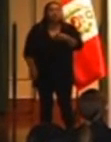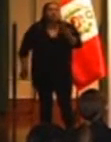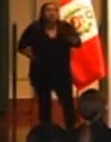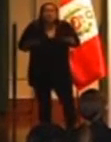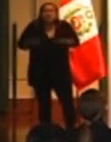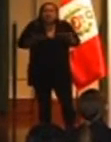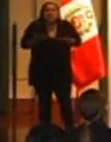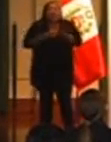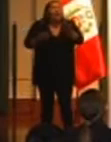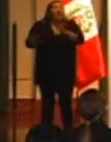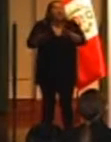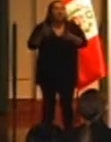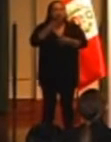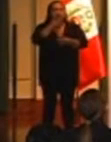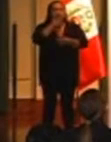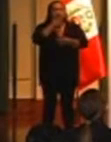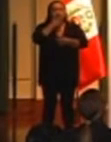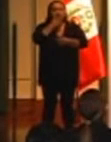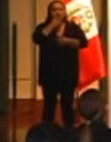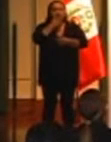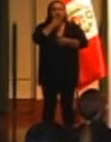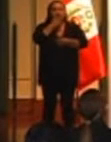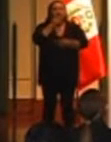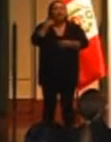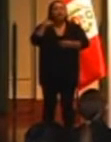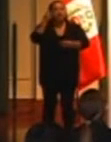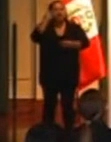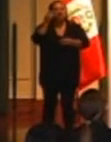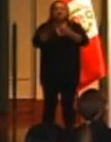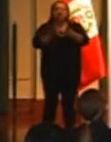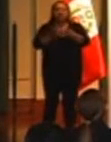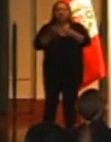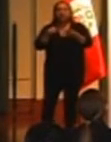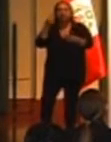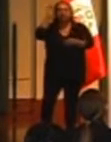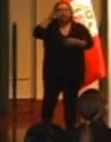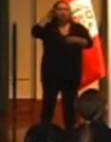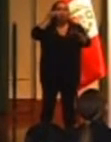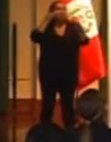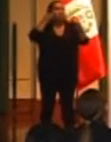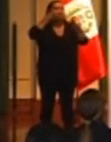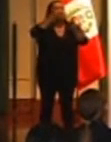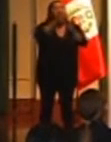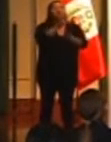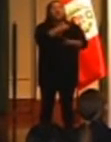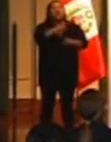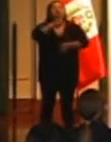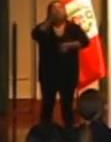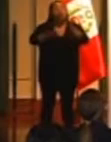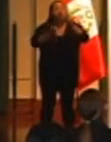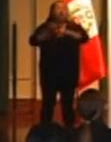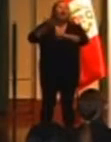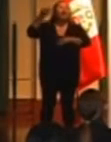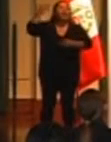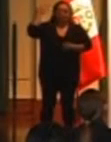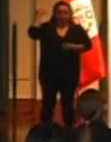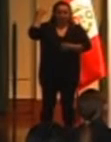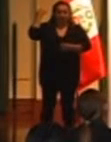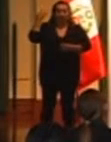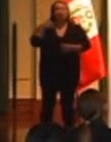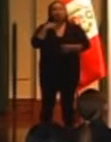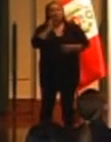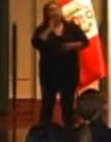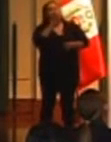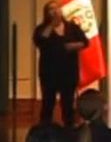hacemos? Entonces lo que hicimos fue ir a buscar al ministro de Justicia de ese entonces y le